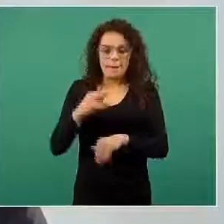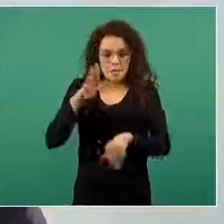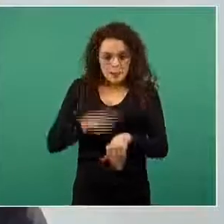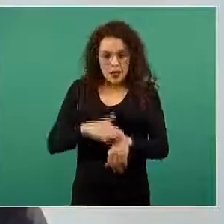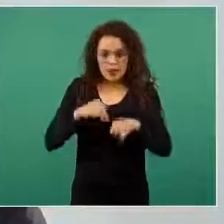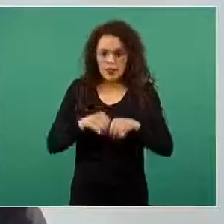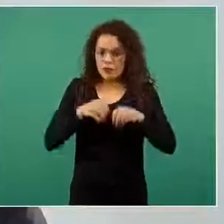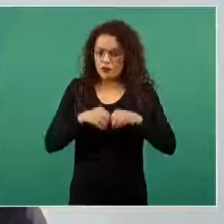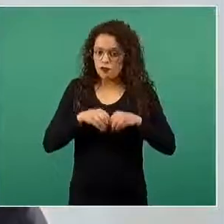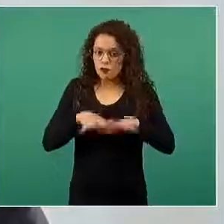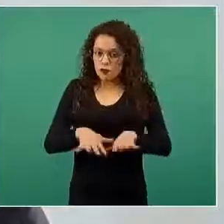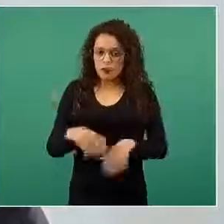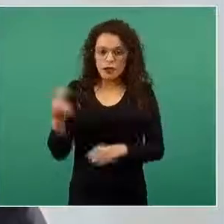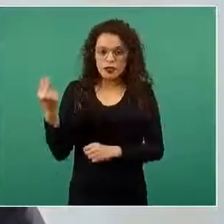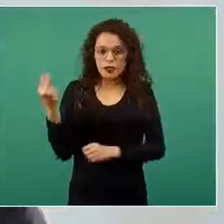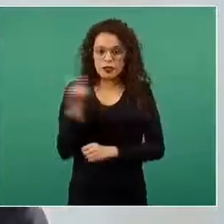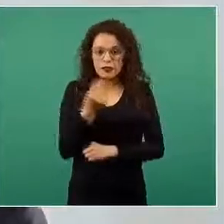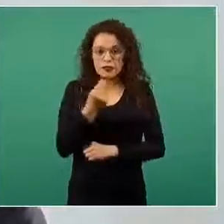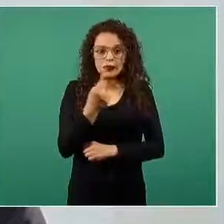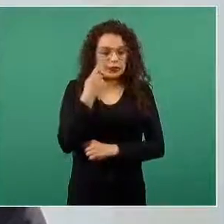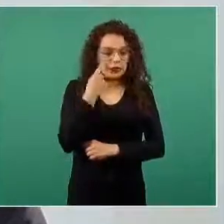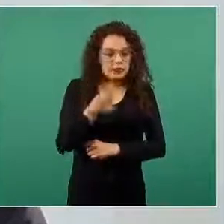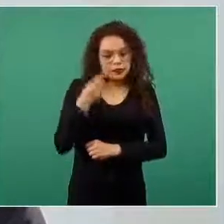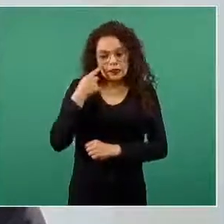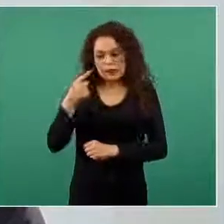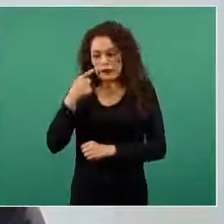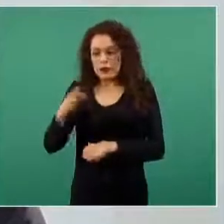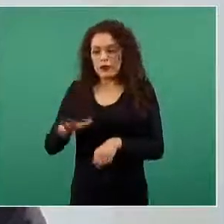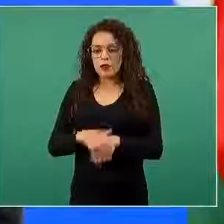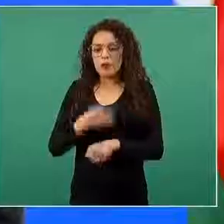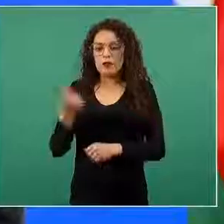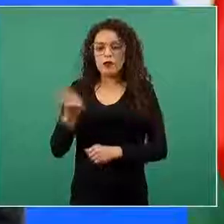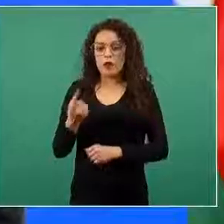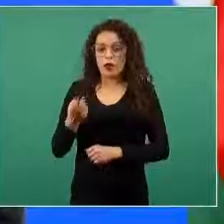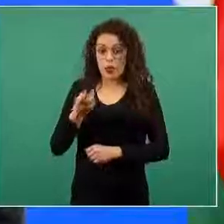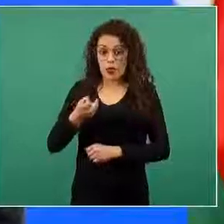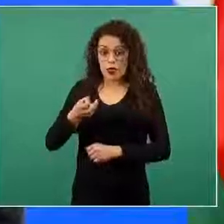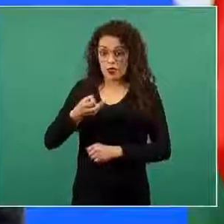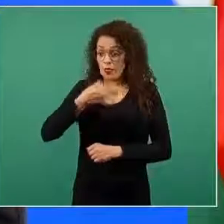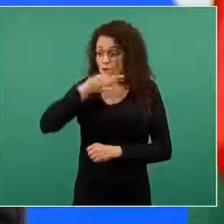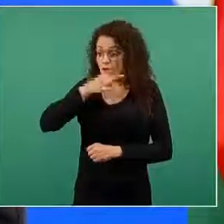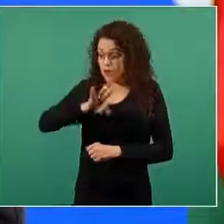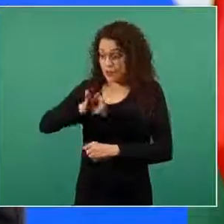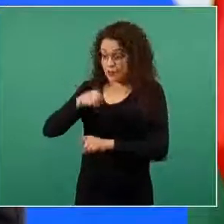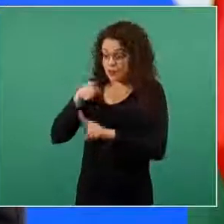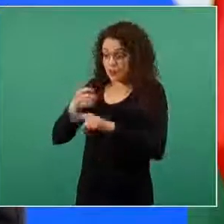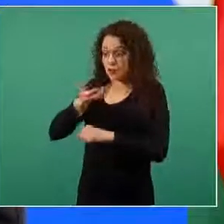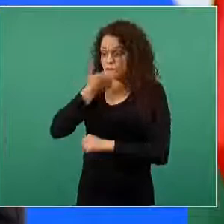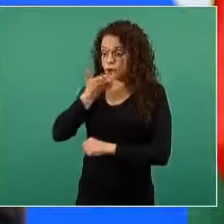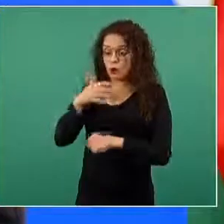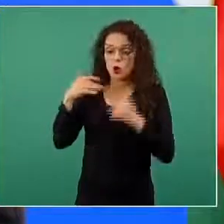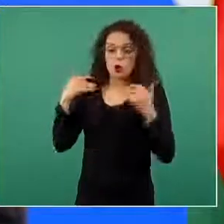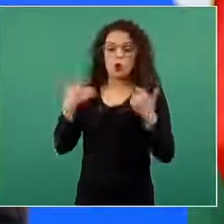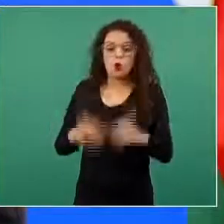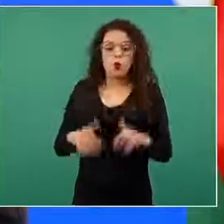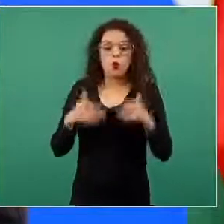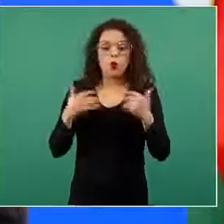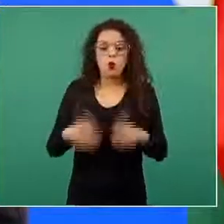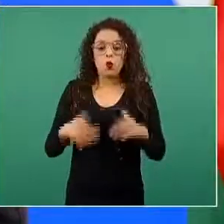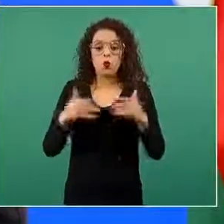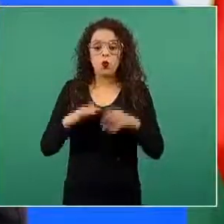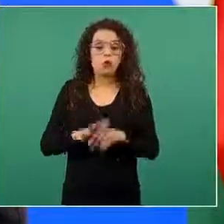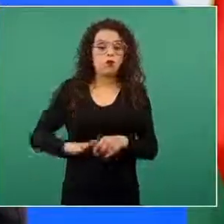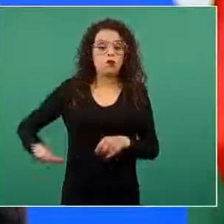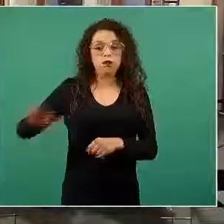información, ver estas proyecciones, porque como bien sabemos, en esta fiesta en particular hay una movilización general de